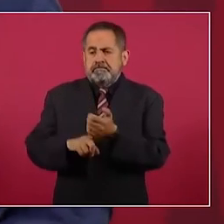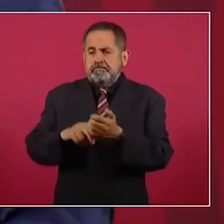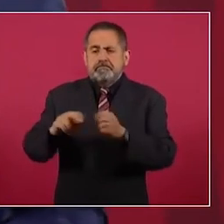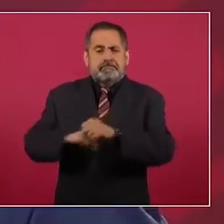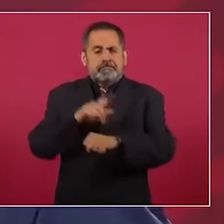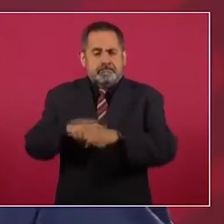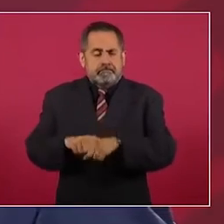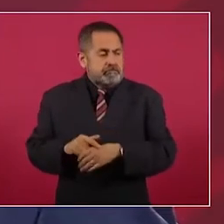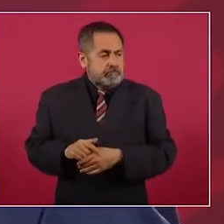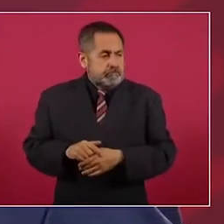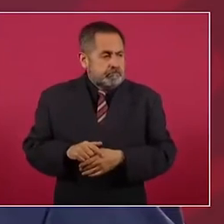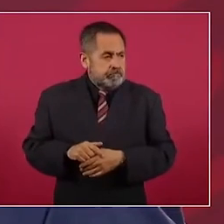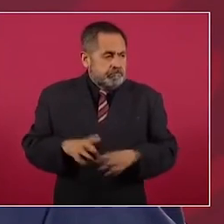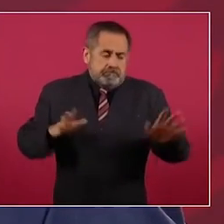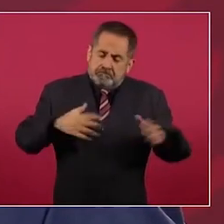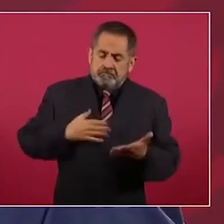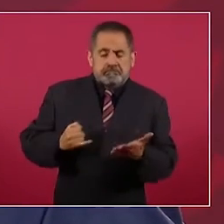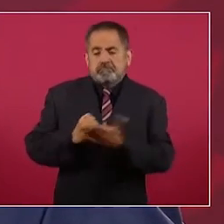que hicimos.